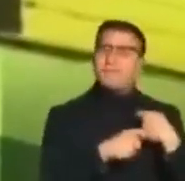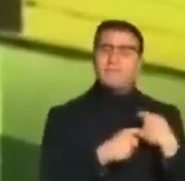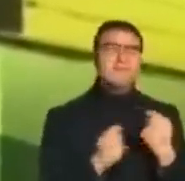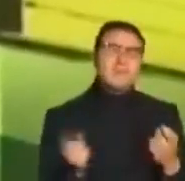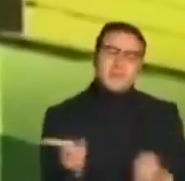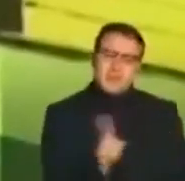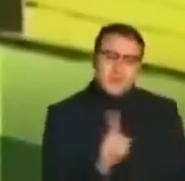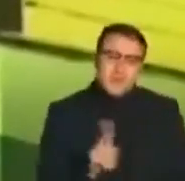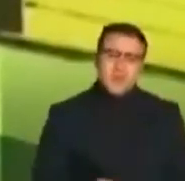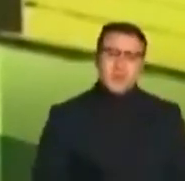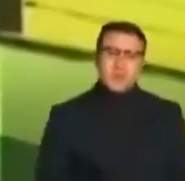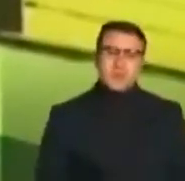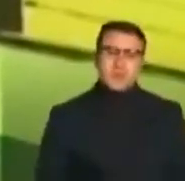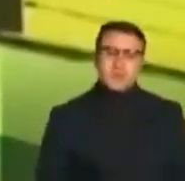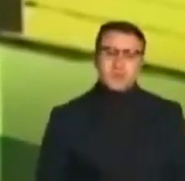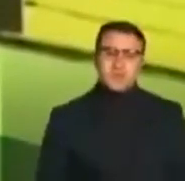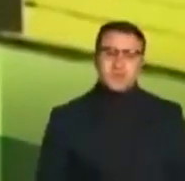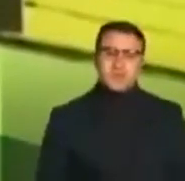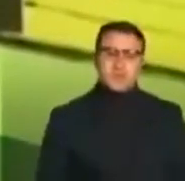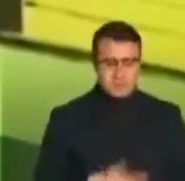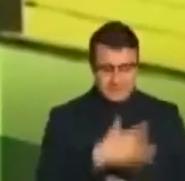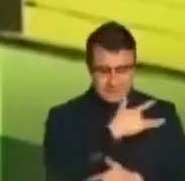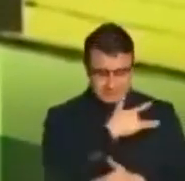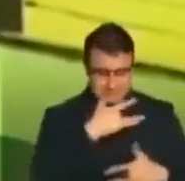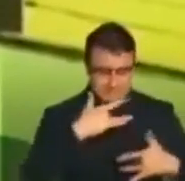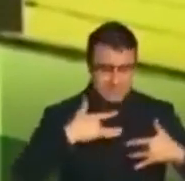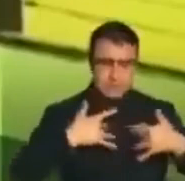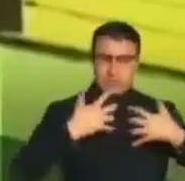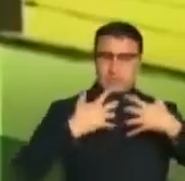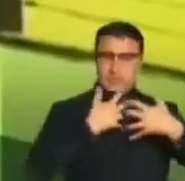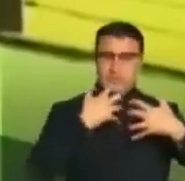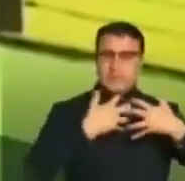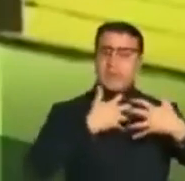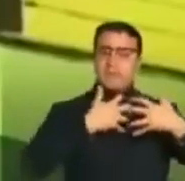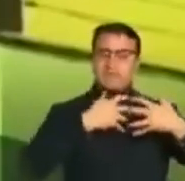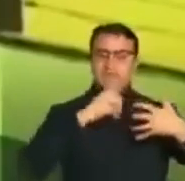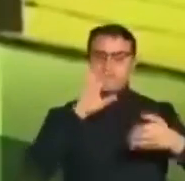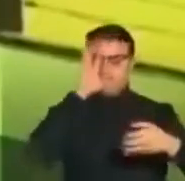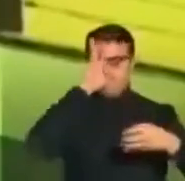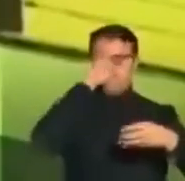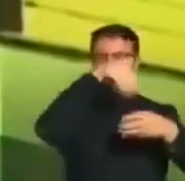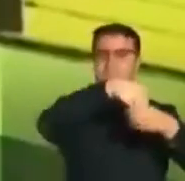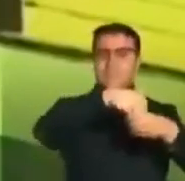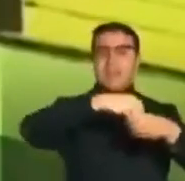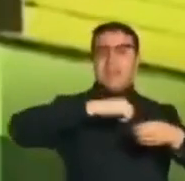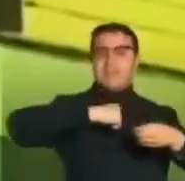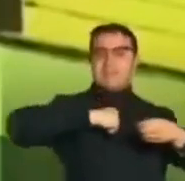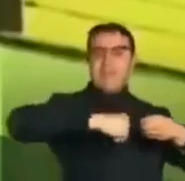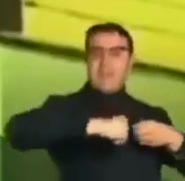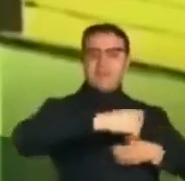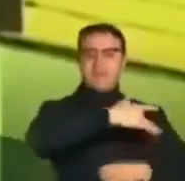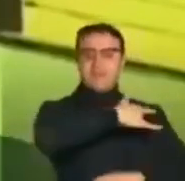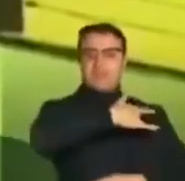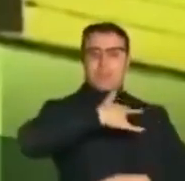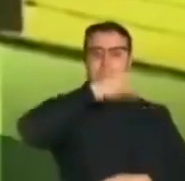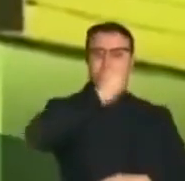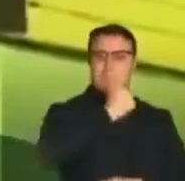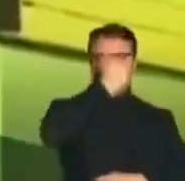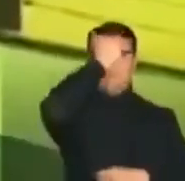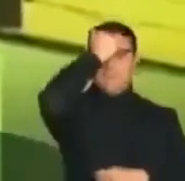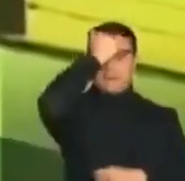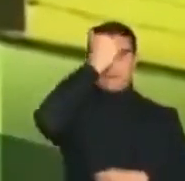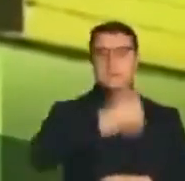el principio del derecho universal, el derecho a la salud. Es un programa